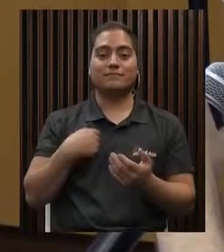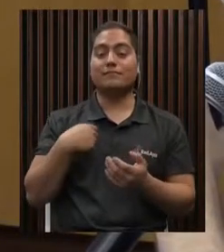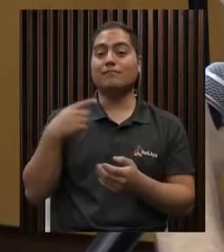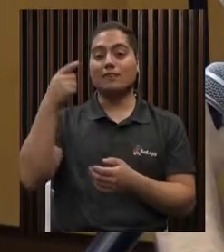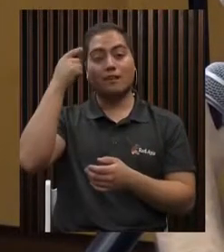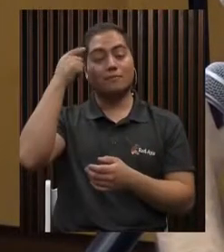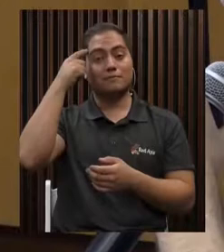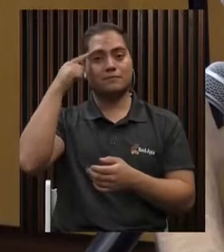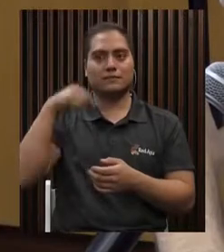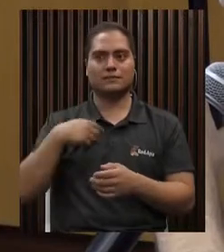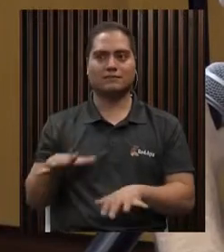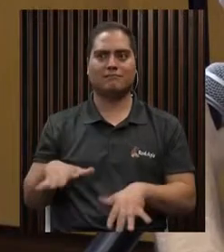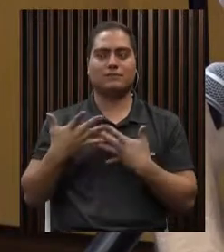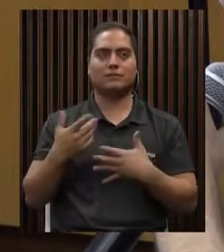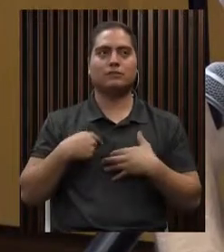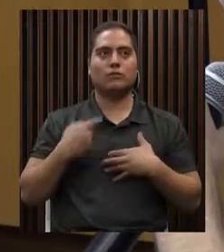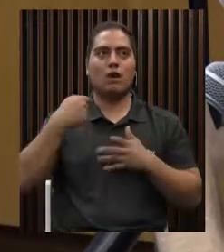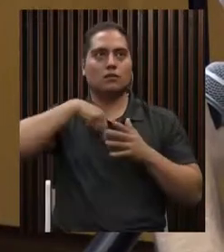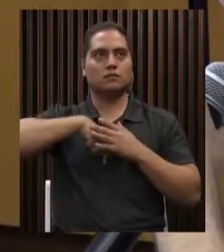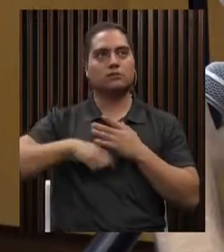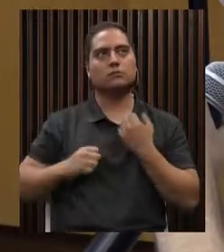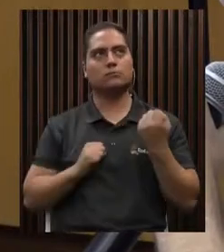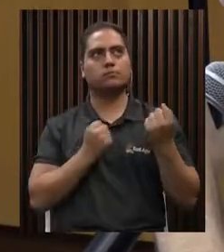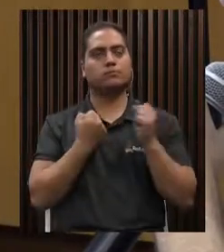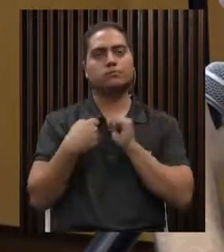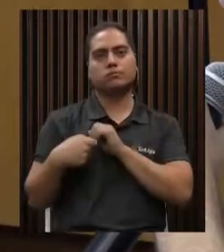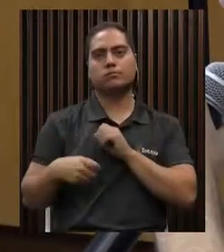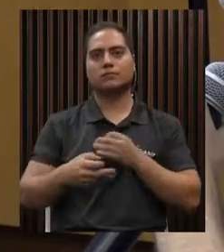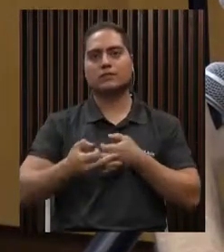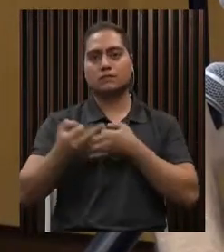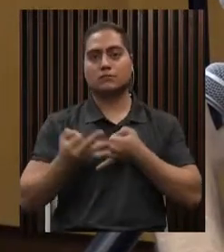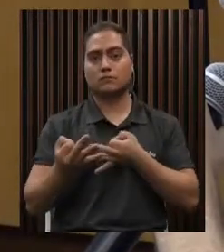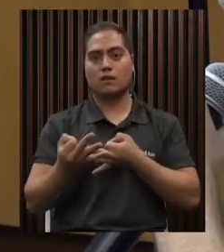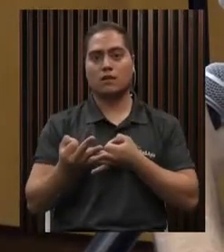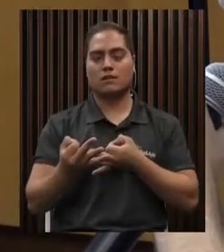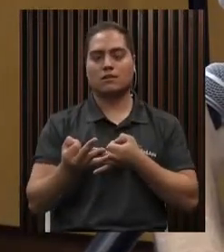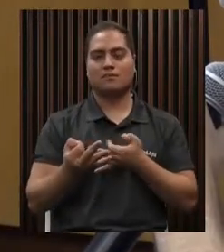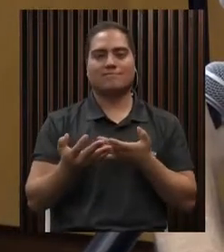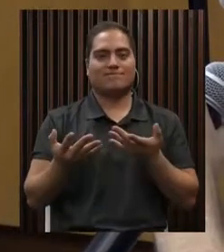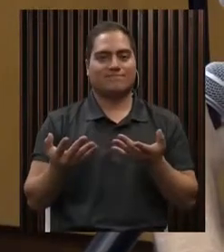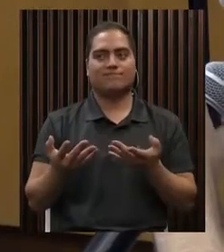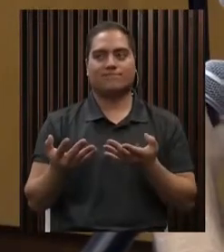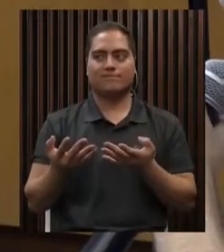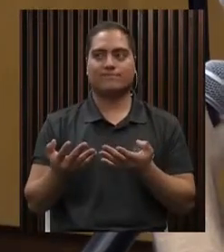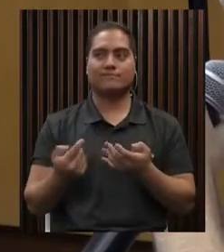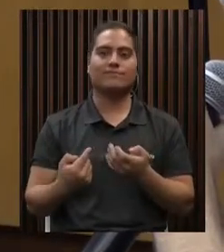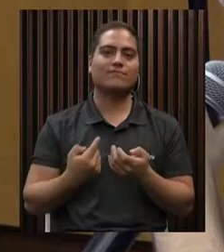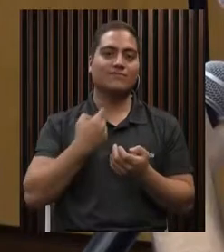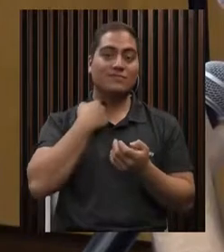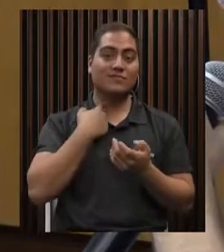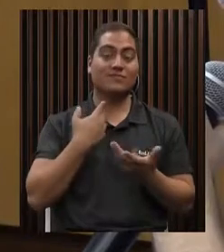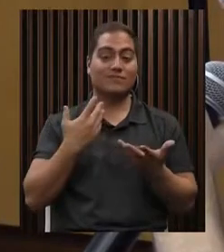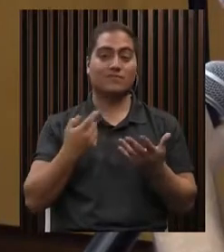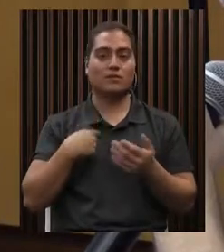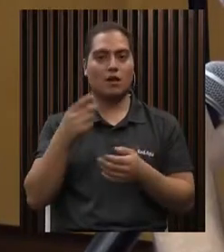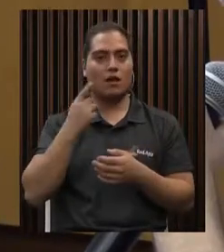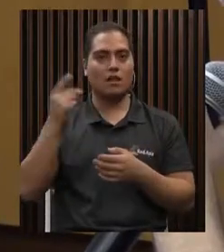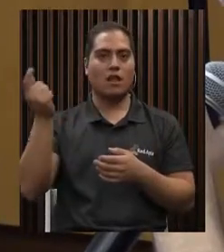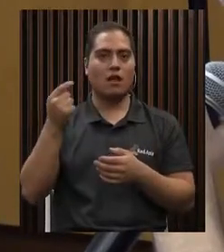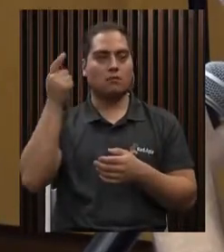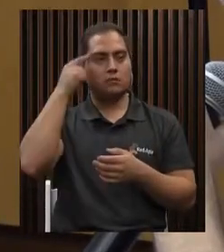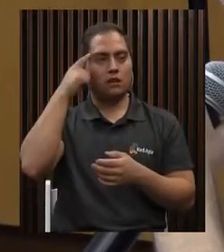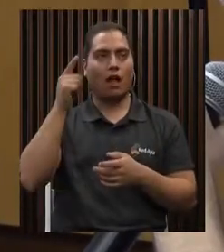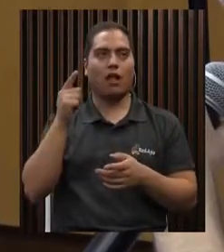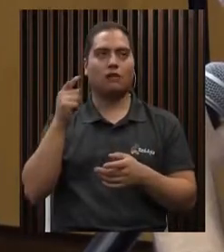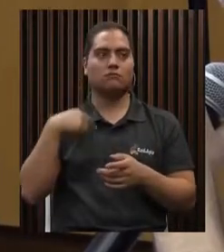impacto profundo en mi seguridad, porque en mi mente la idea era: yo no puedo ir al teatro,